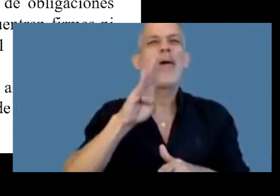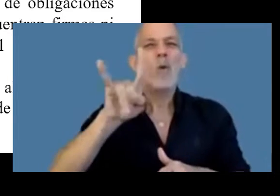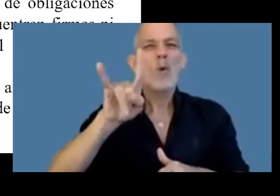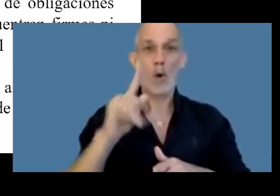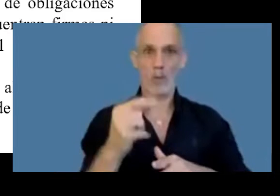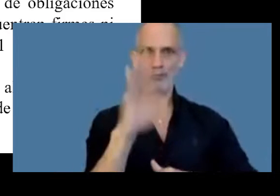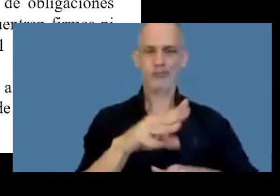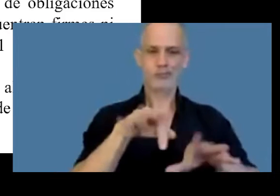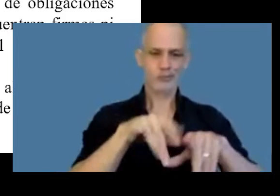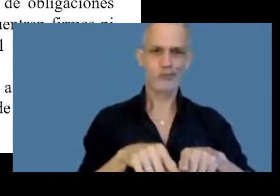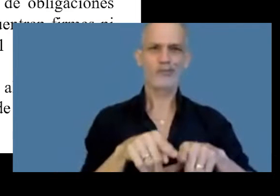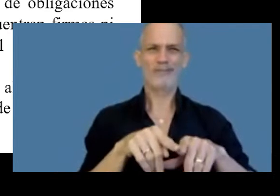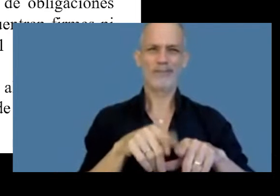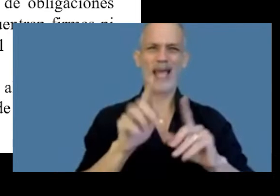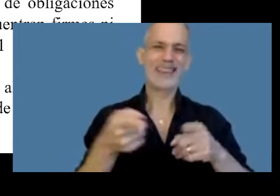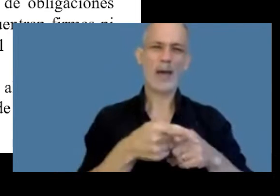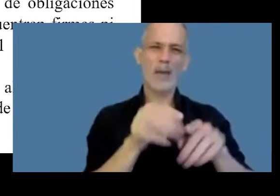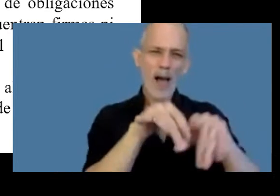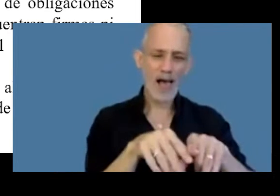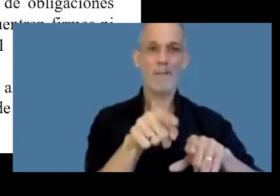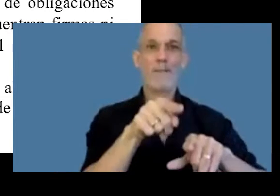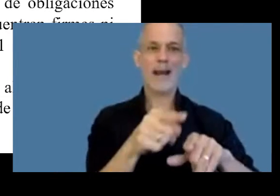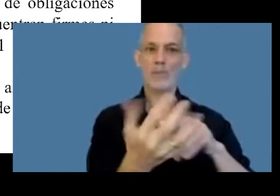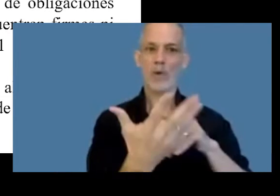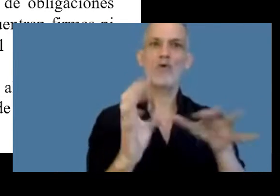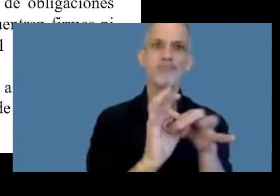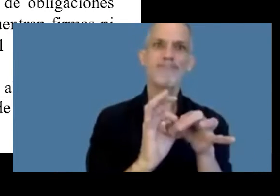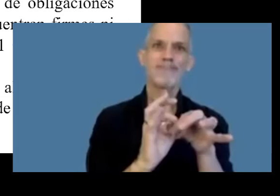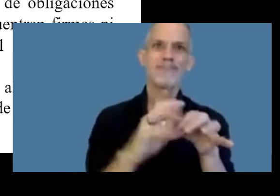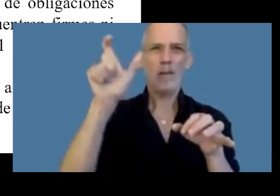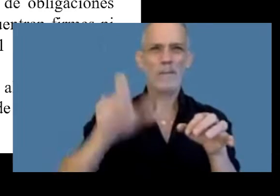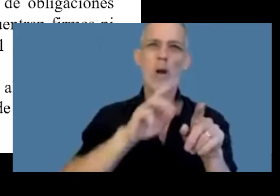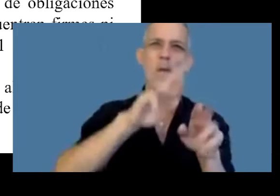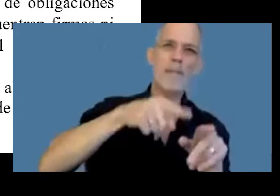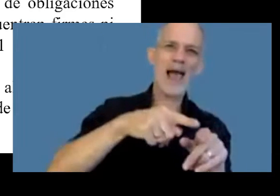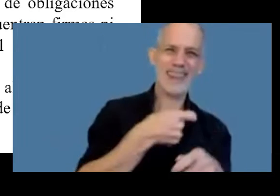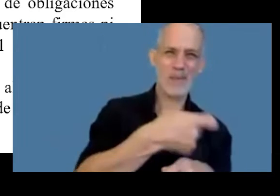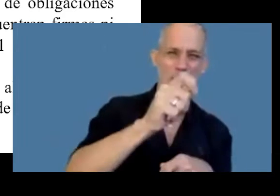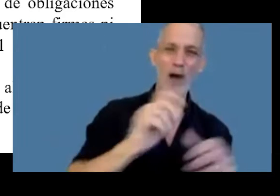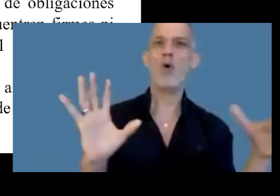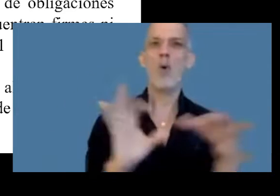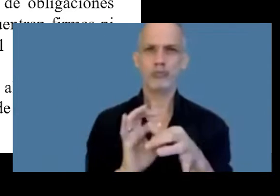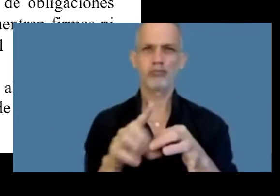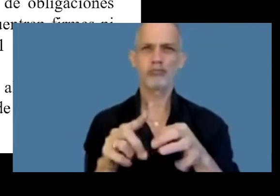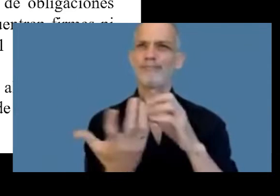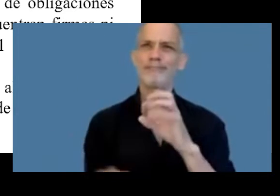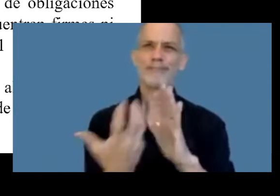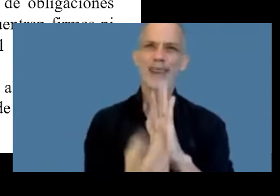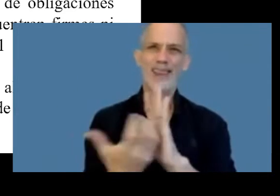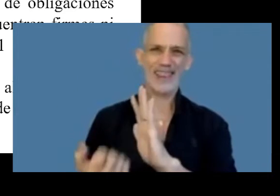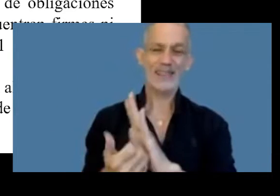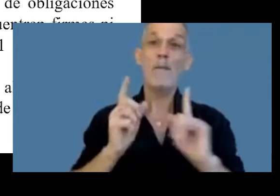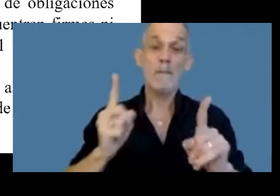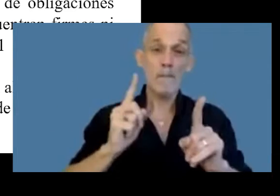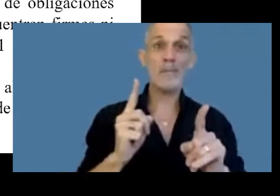sistema registral para luego vincularlo con el plan de facilidades. Y recordemos, mantiene la misma